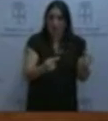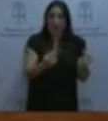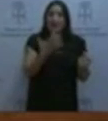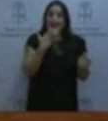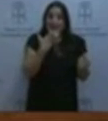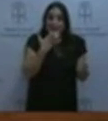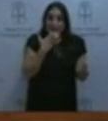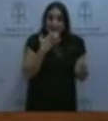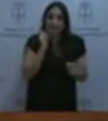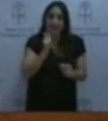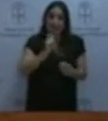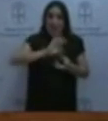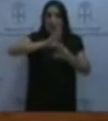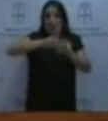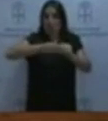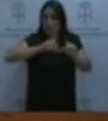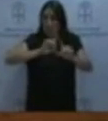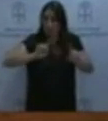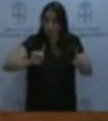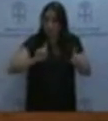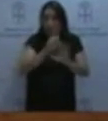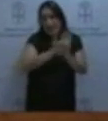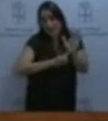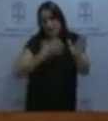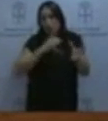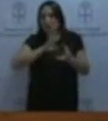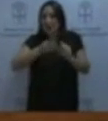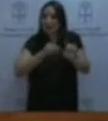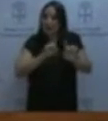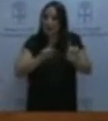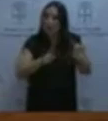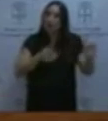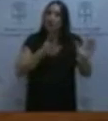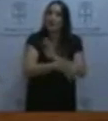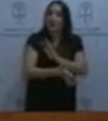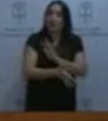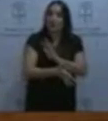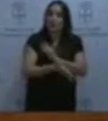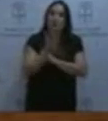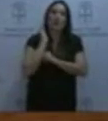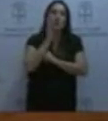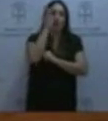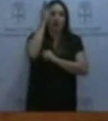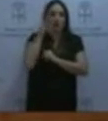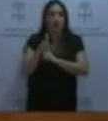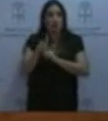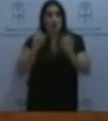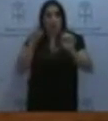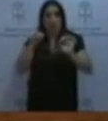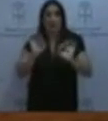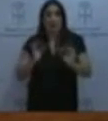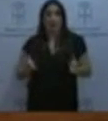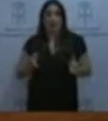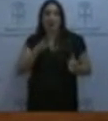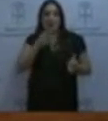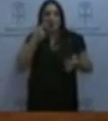aplicación de la sentencia, la no aplicación de este criterio, supone un ataque de hecho a los derechos de este profesorado, puesto que